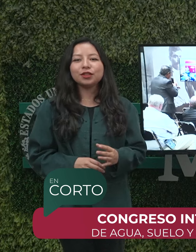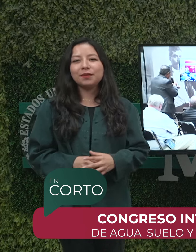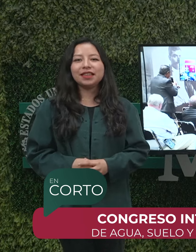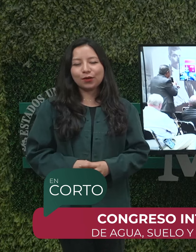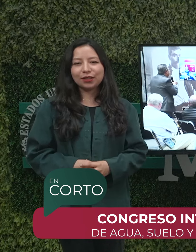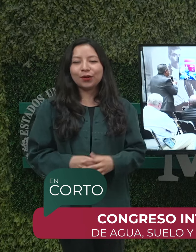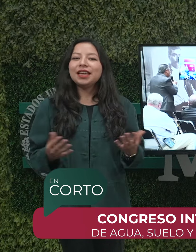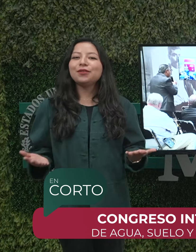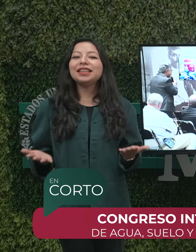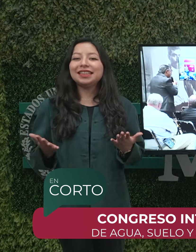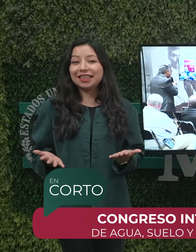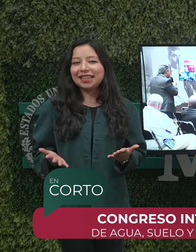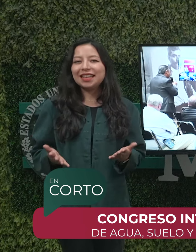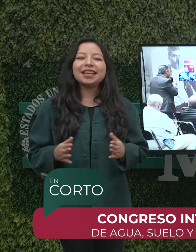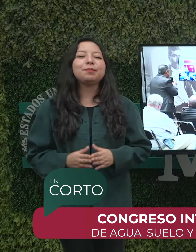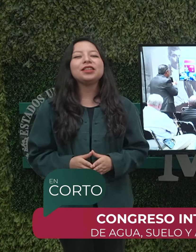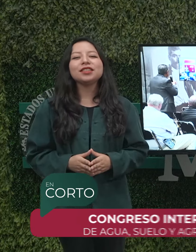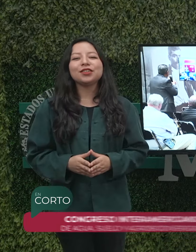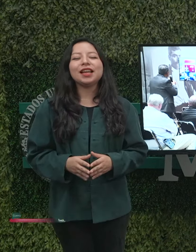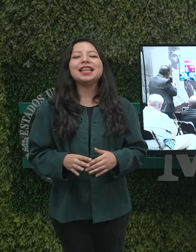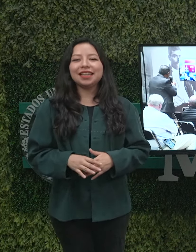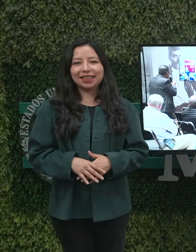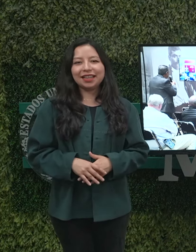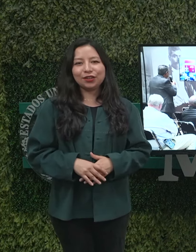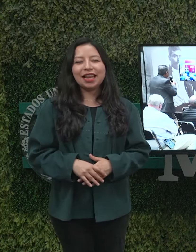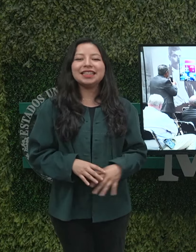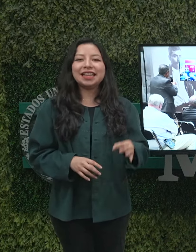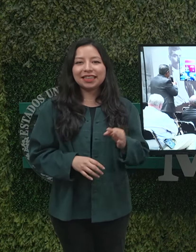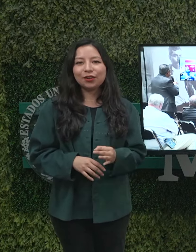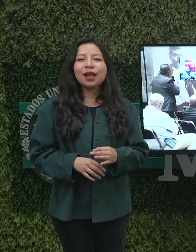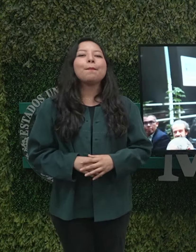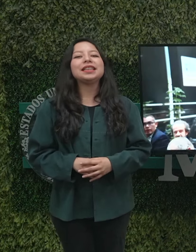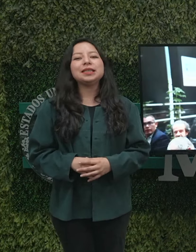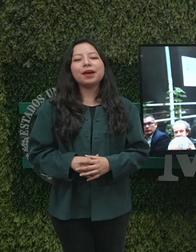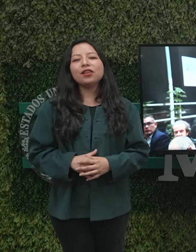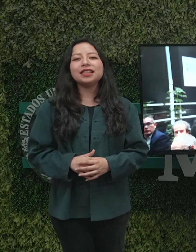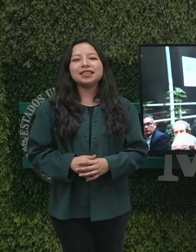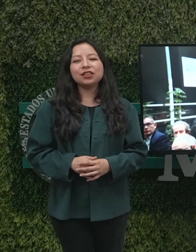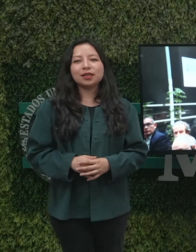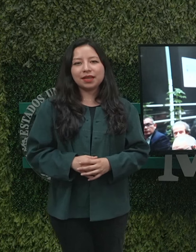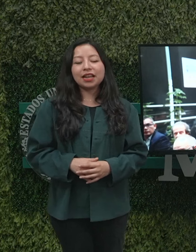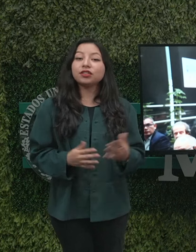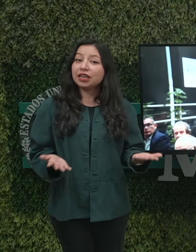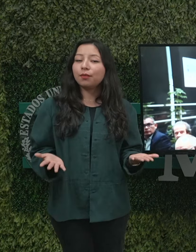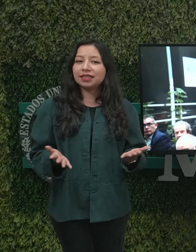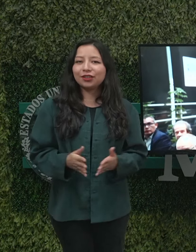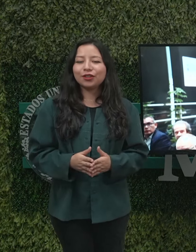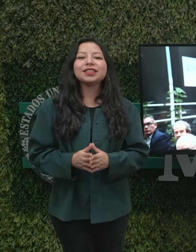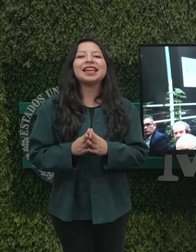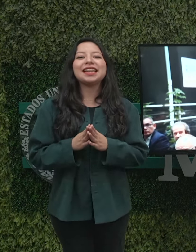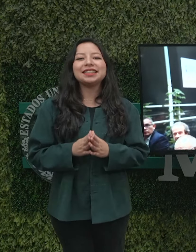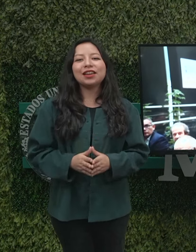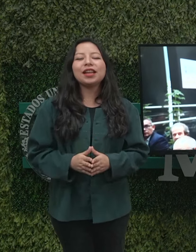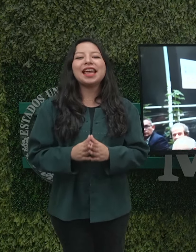Agrobiodiversidad 2024 y durante 3 días, expertos nacionales e internacionales en el sector participaron en distintos seminarios y